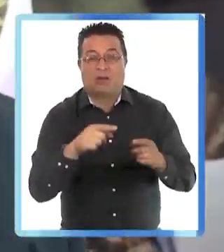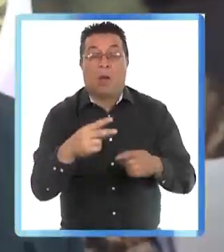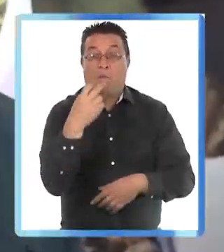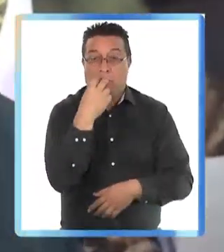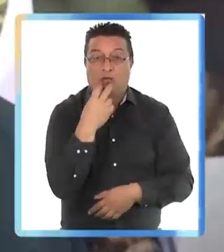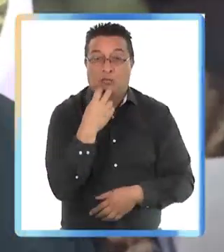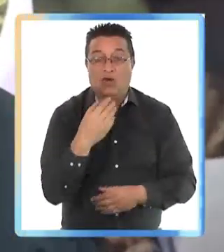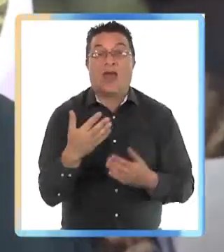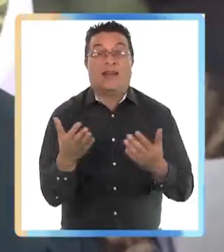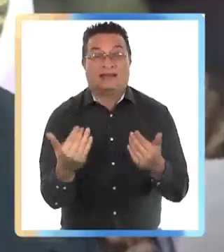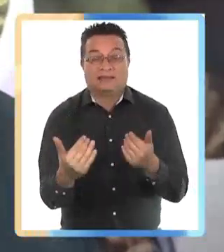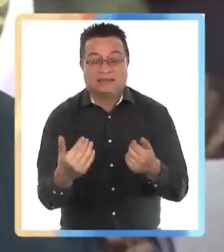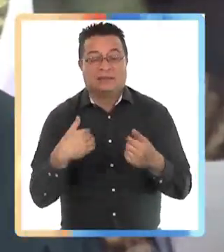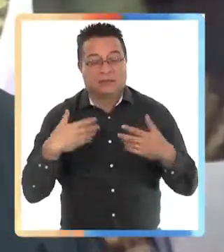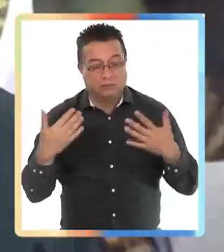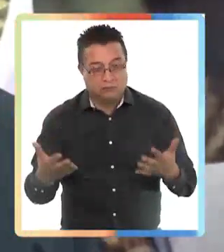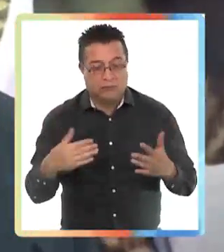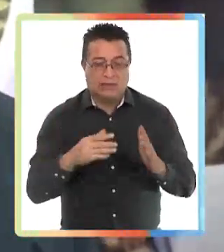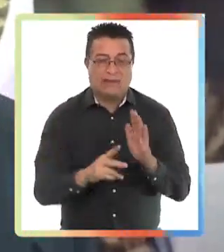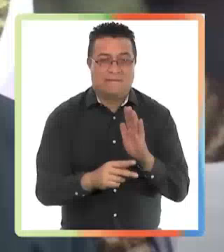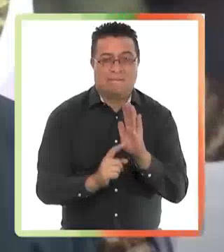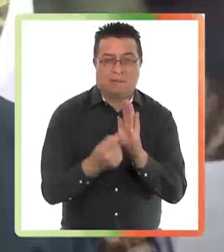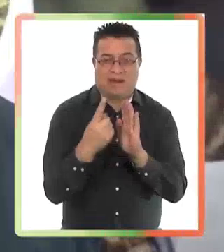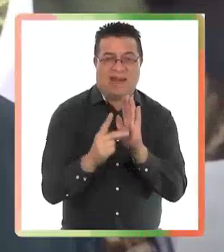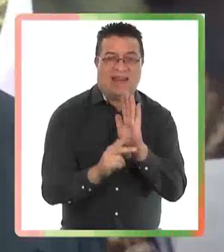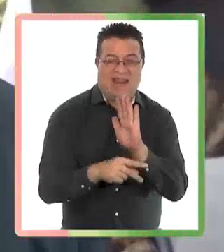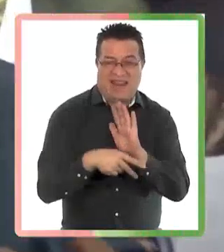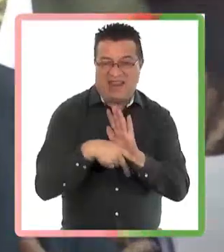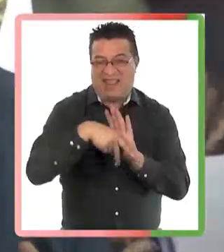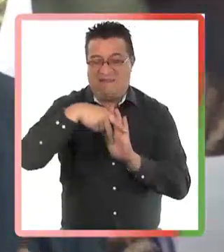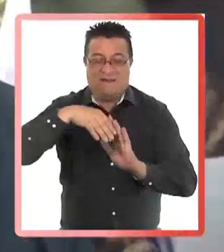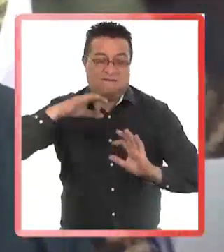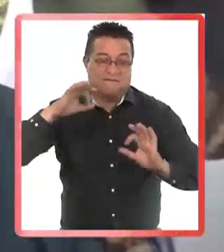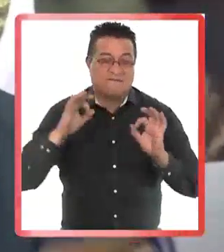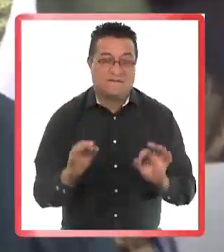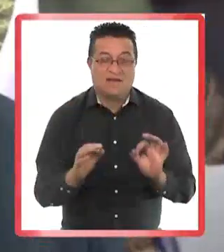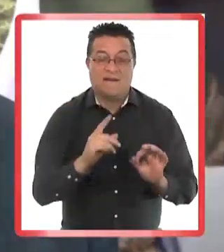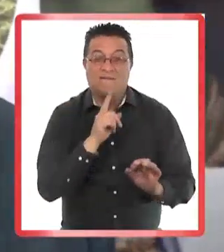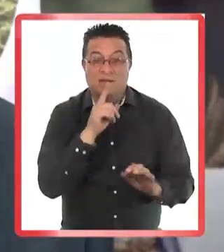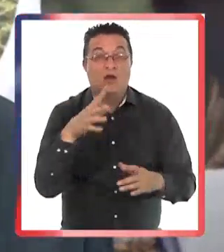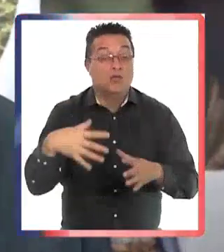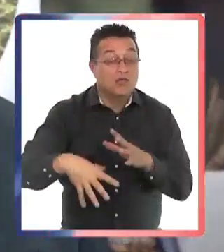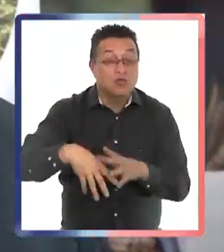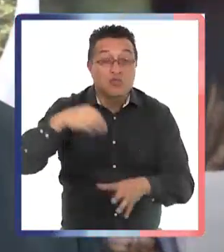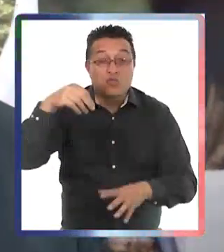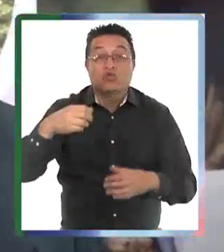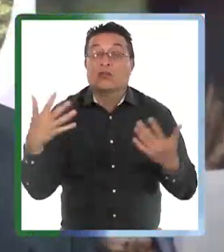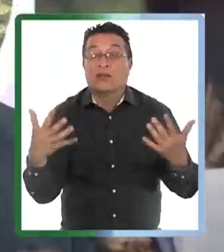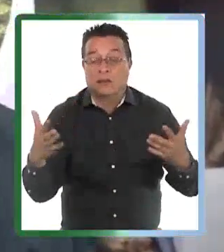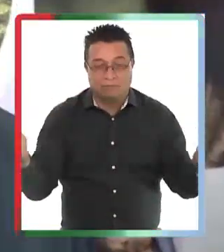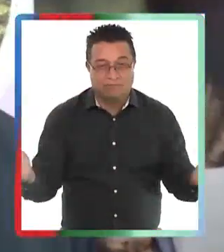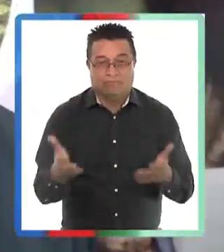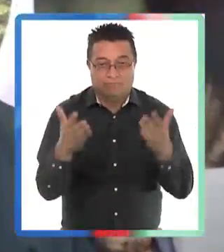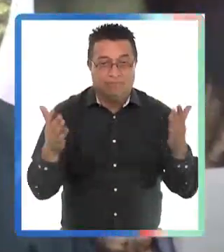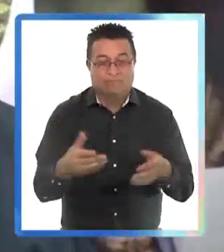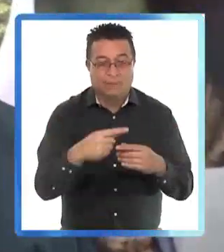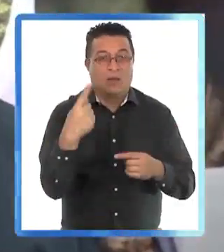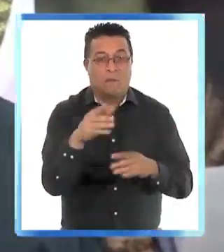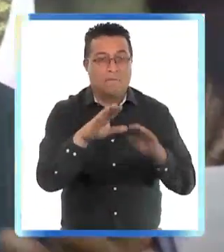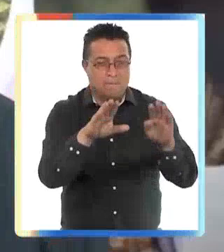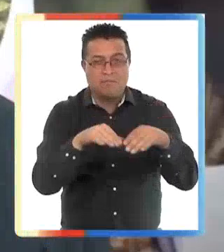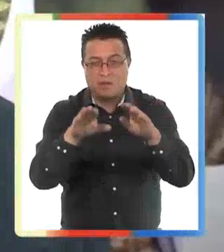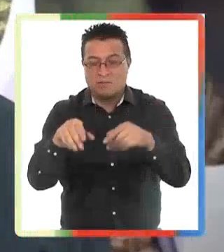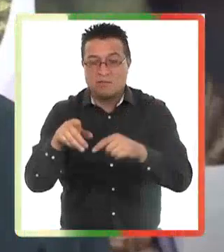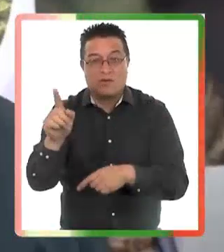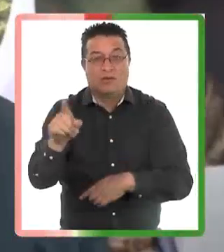vuelta. Y por tanto, Puerto Montt necesita, merece tener una gastronomía de primer nivel. Depende de nosotros y este tipo de concursos lo que hace es resaltar